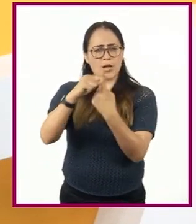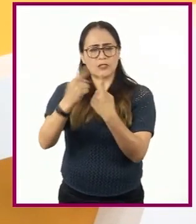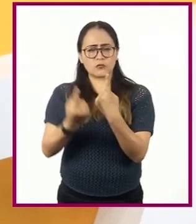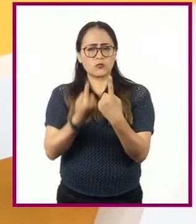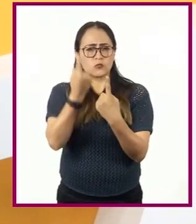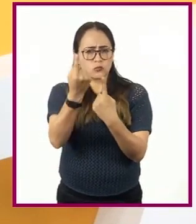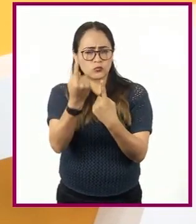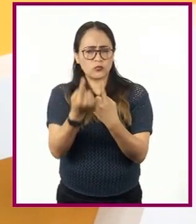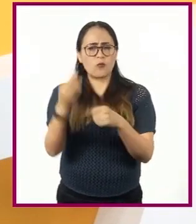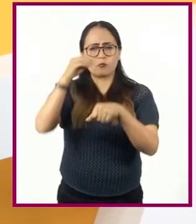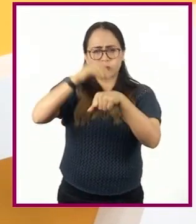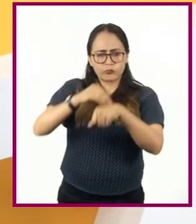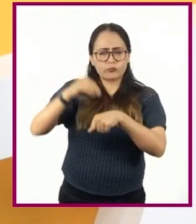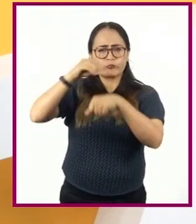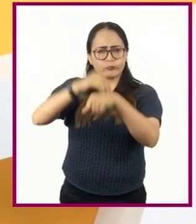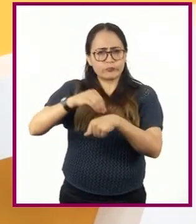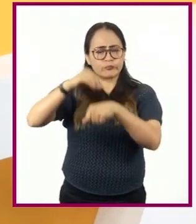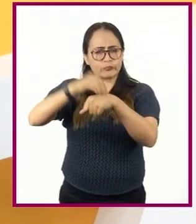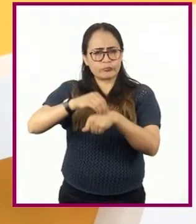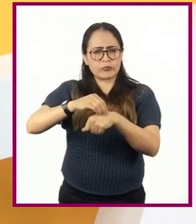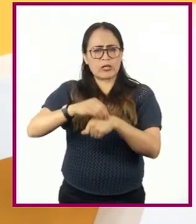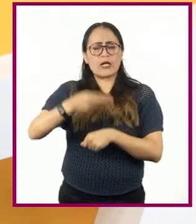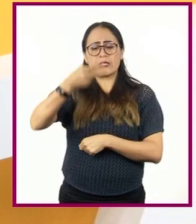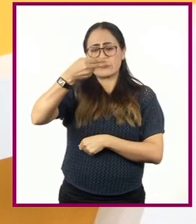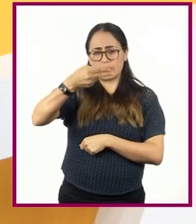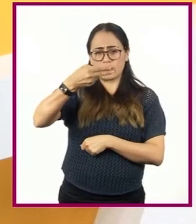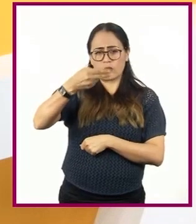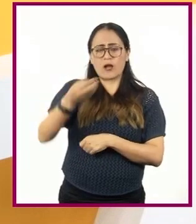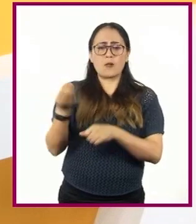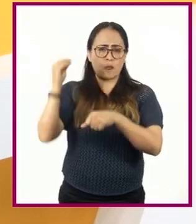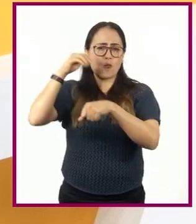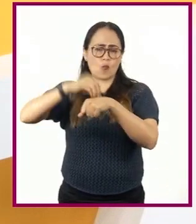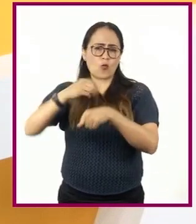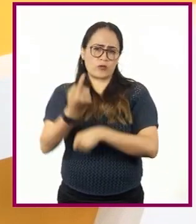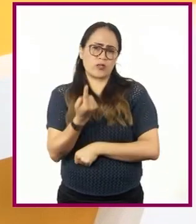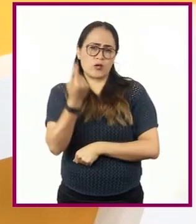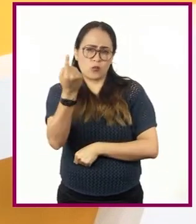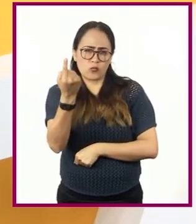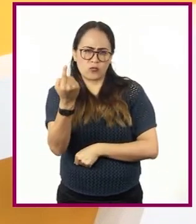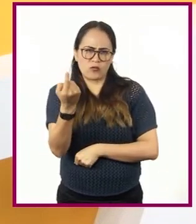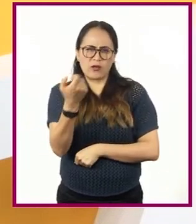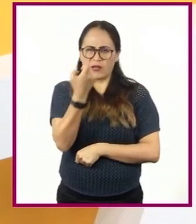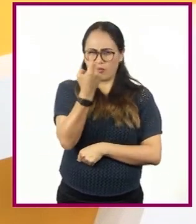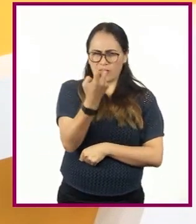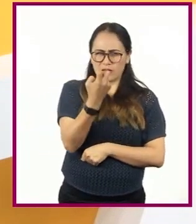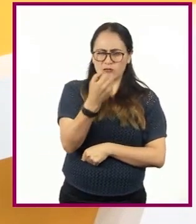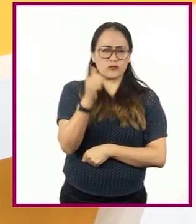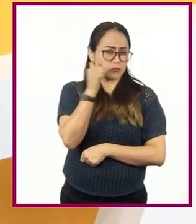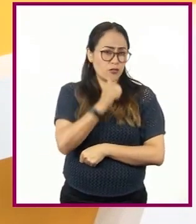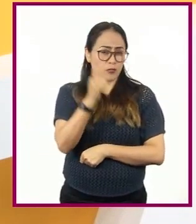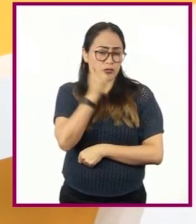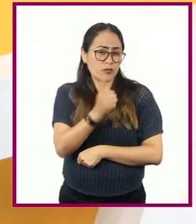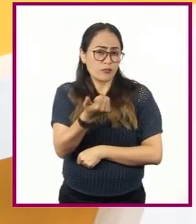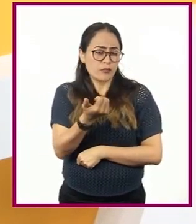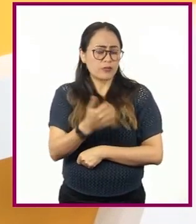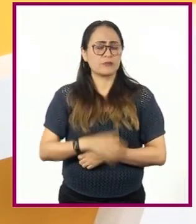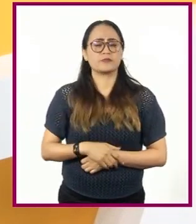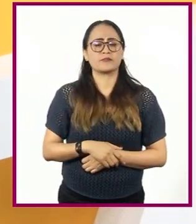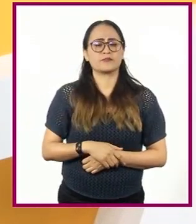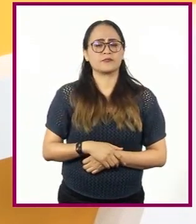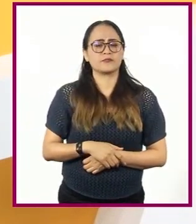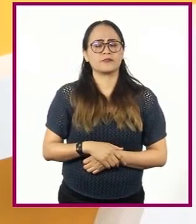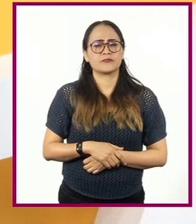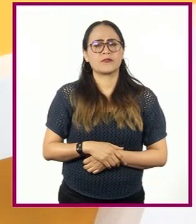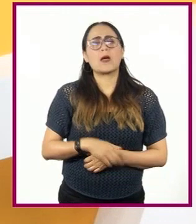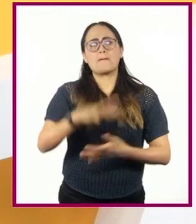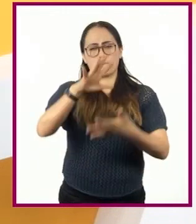sumandos, al resultado también se le puede sumar 1. ¿Esto sucede en todos los casos? Al resolver con ayuda de